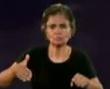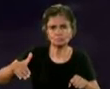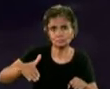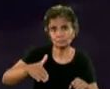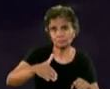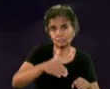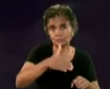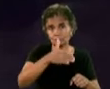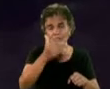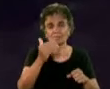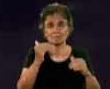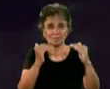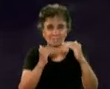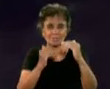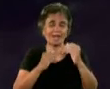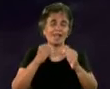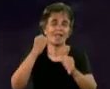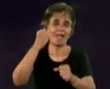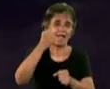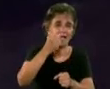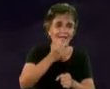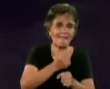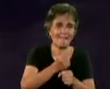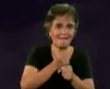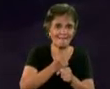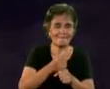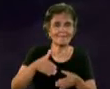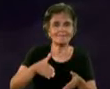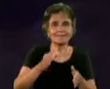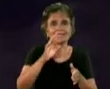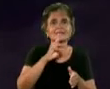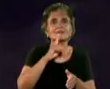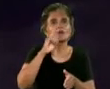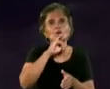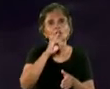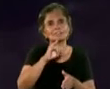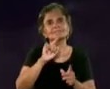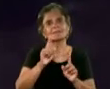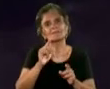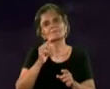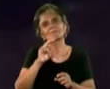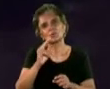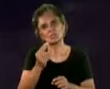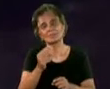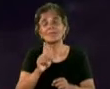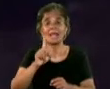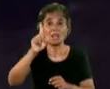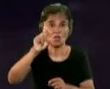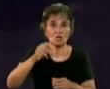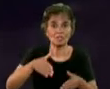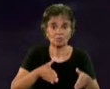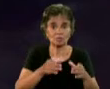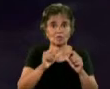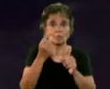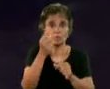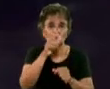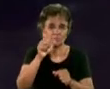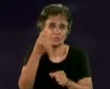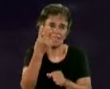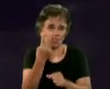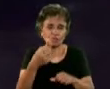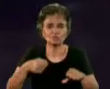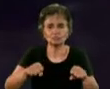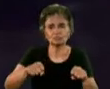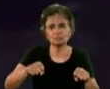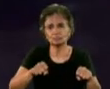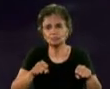el viaducto del Portezuelo hacia la avenida Santos Ortiz. Y en el norte, en la ruta provincial número 1, 2 personas que viajaban en